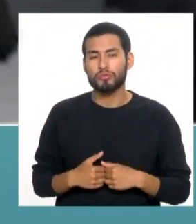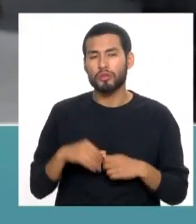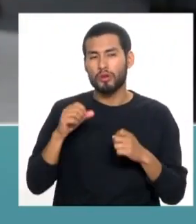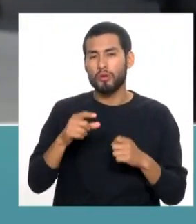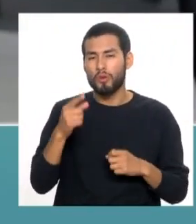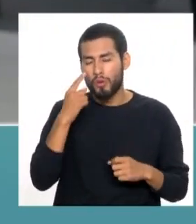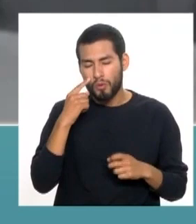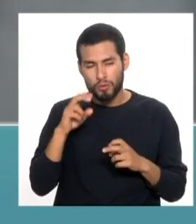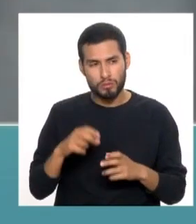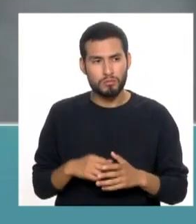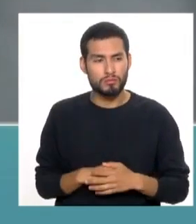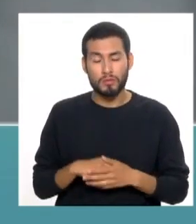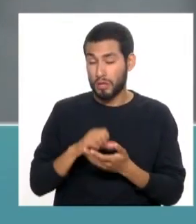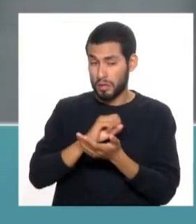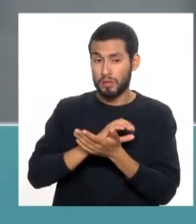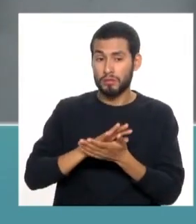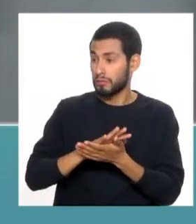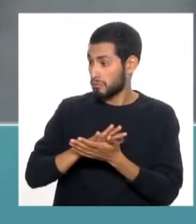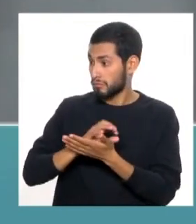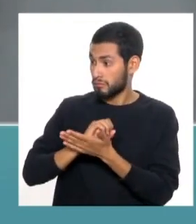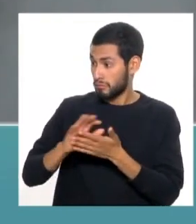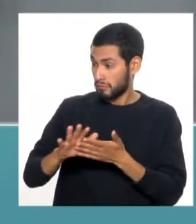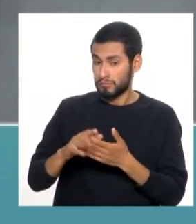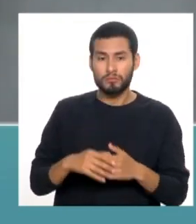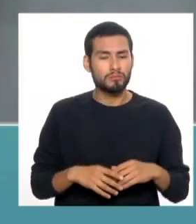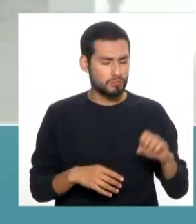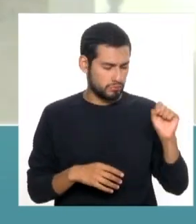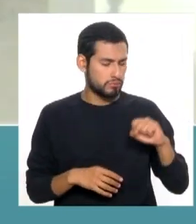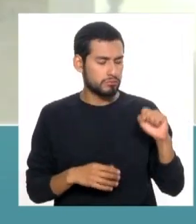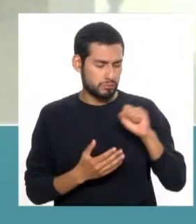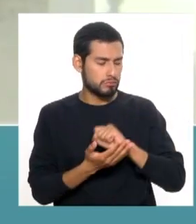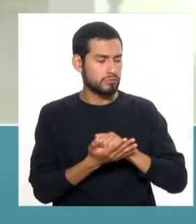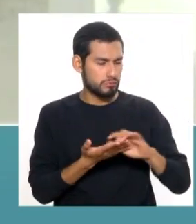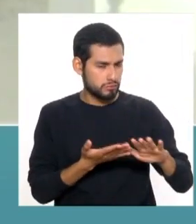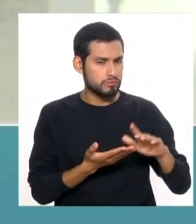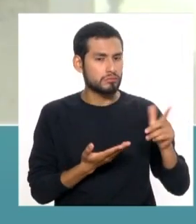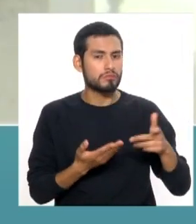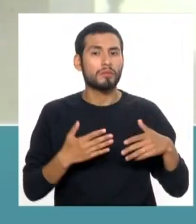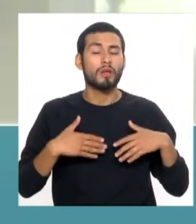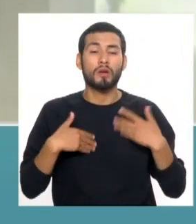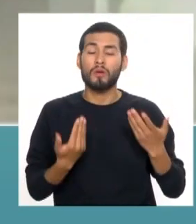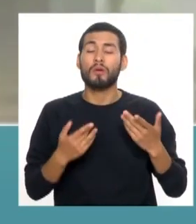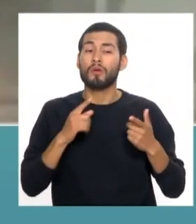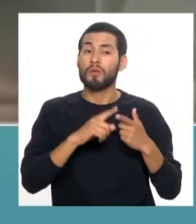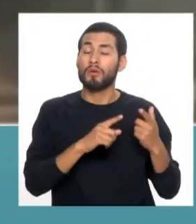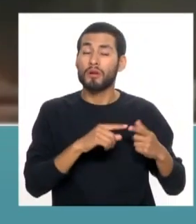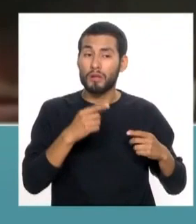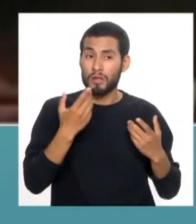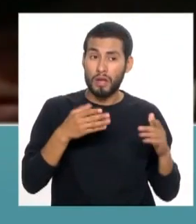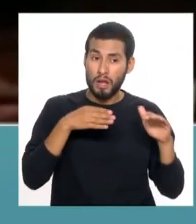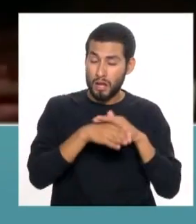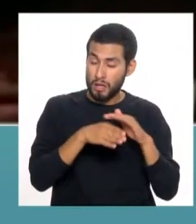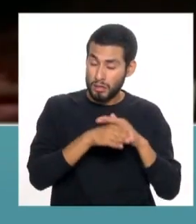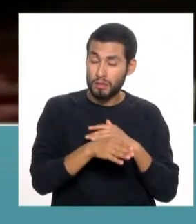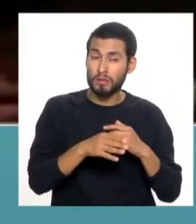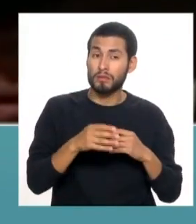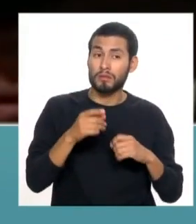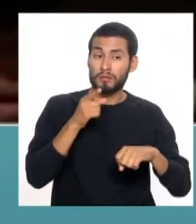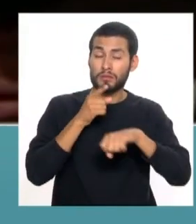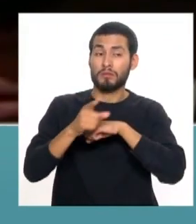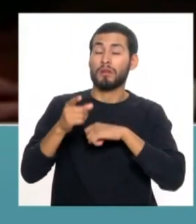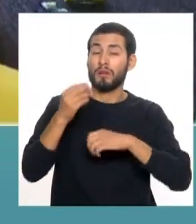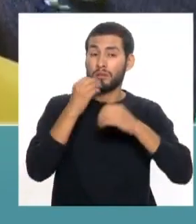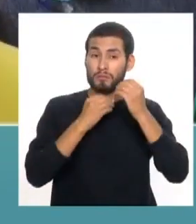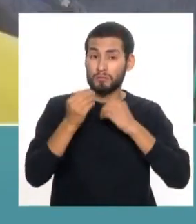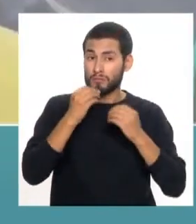conoce de ley. Y es gratis. Para evitar. Obviamente es completamente gratuita, ¿no? Entonces, muchas veces el derecho de acceder a una demanda de